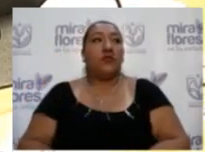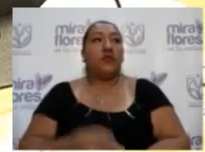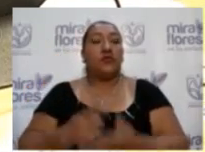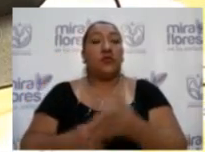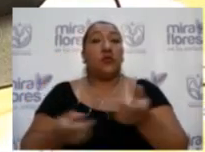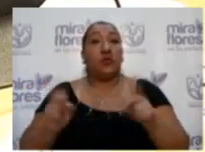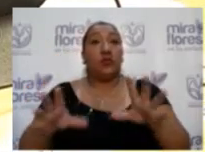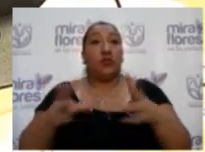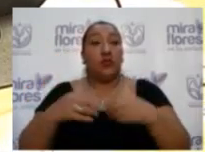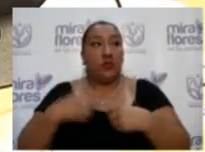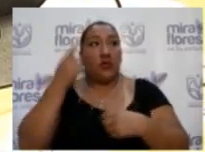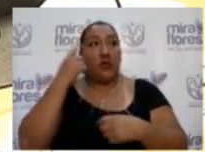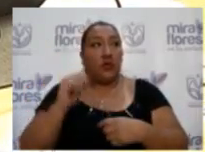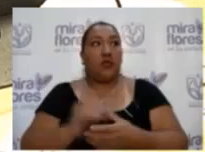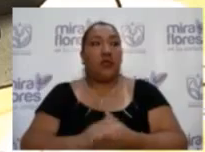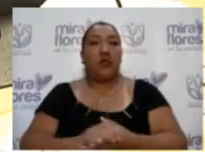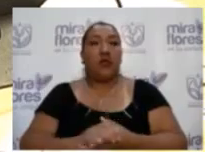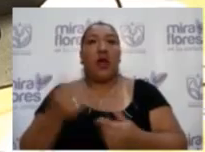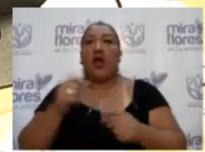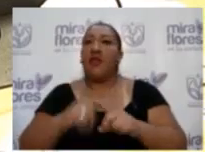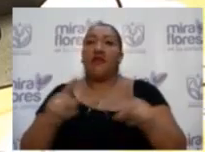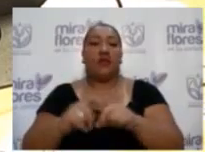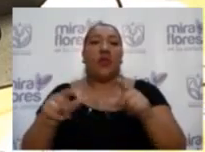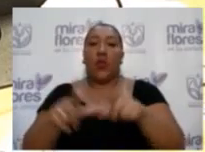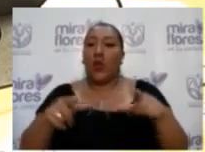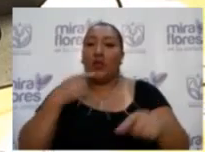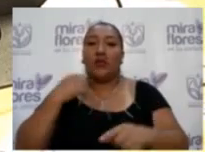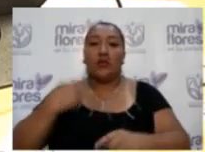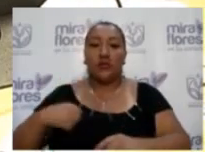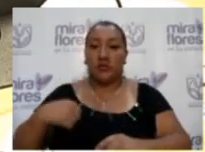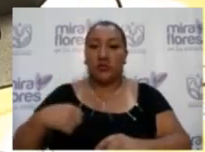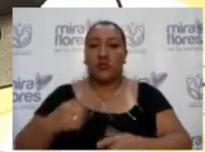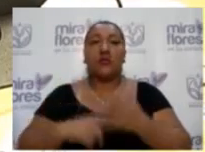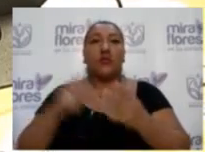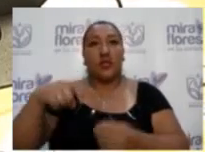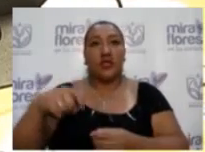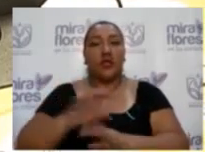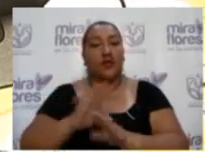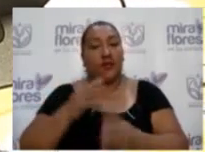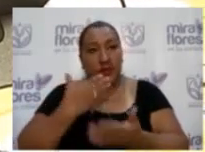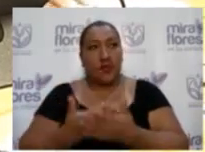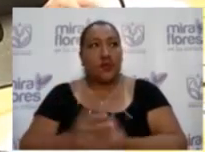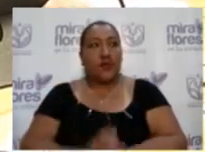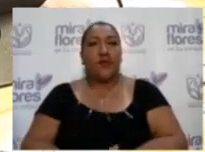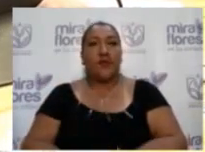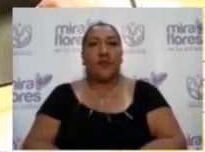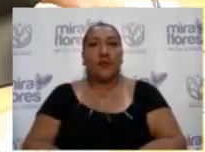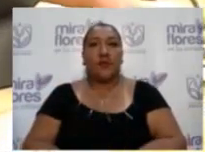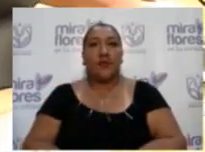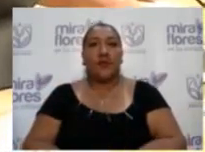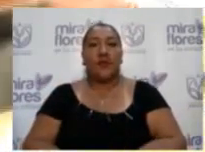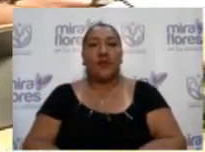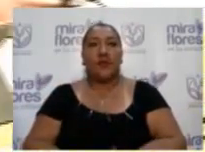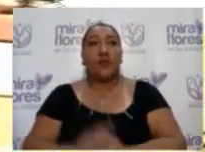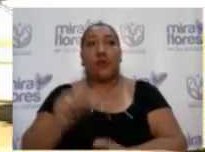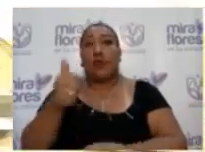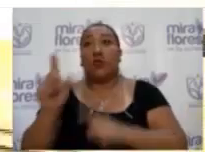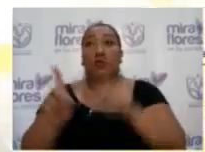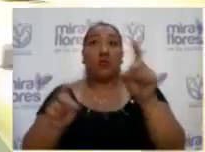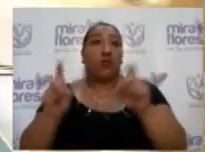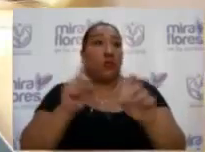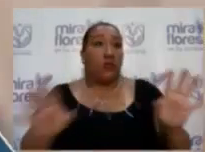aceptación era para destinarlas a diferentes áreas de la municipalidad que lo requería. Gracias. Muy bien, ¿alguna otra